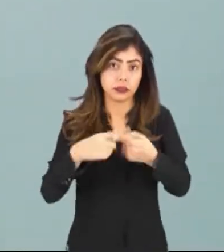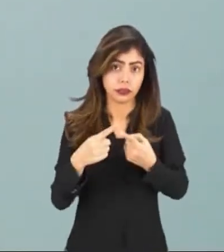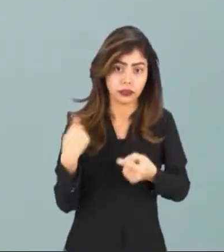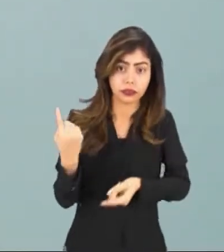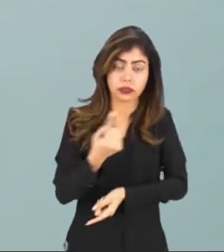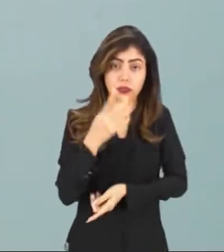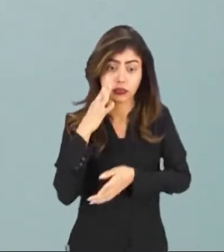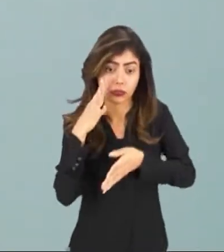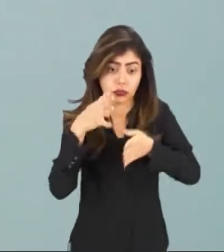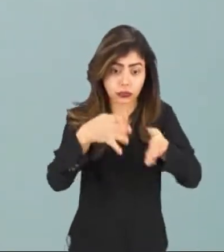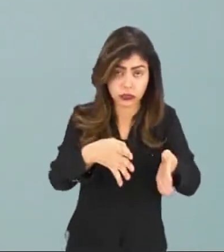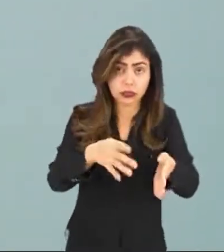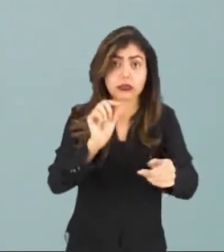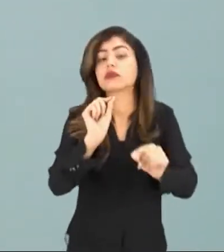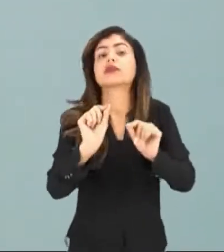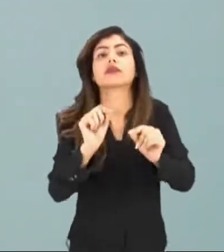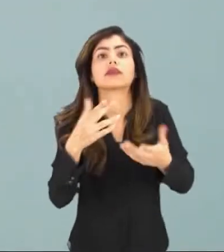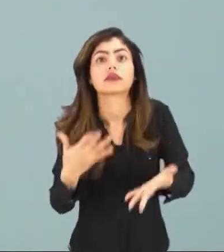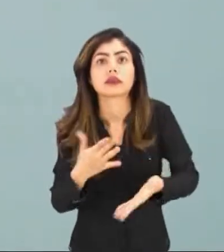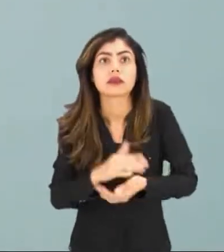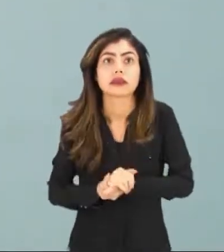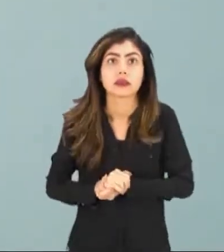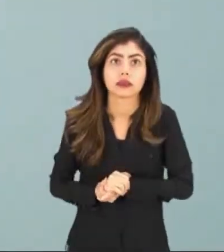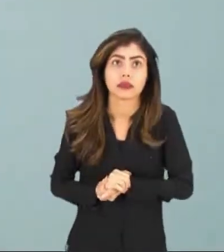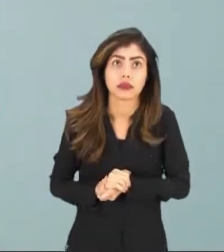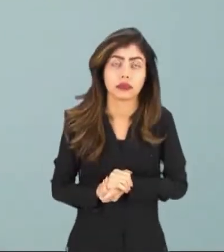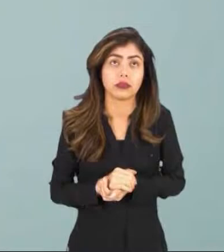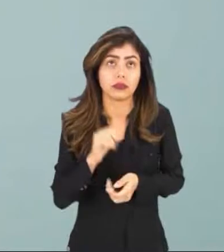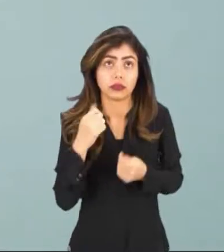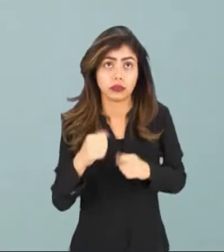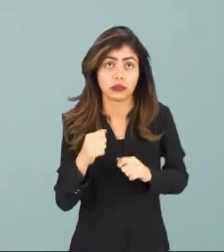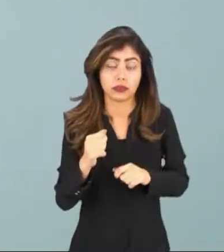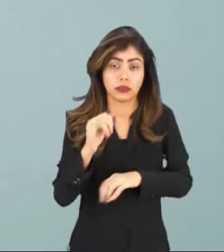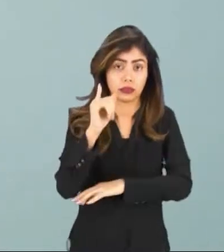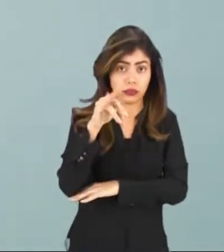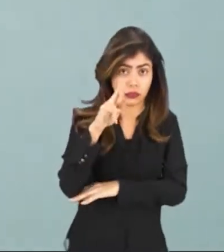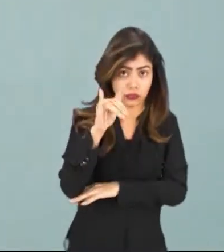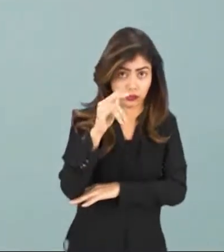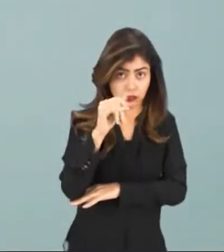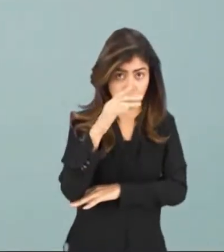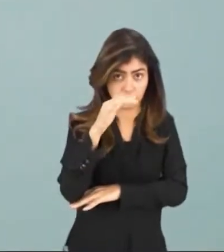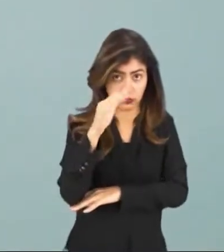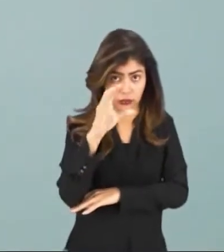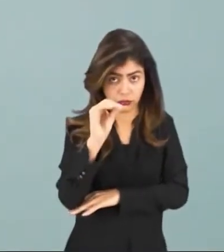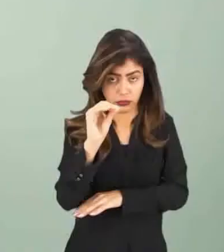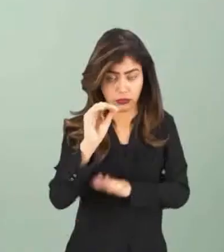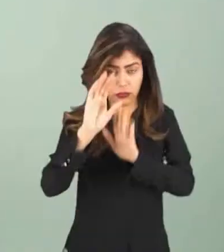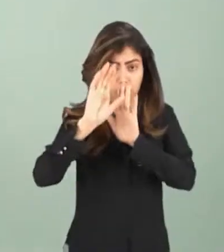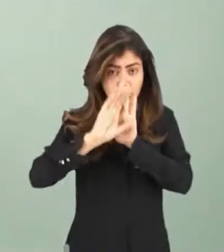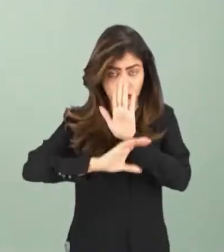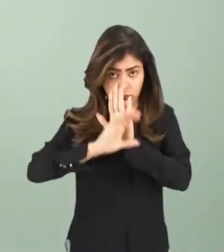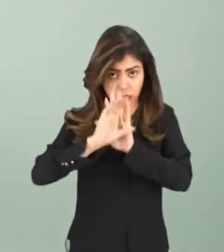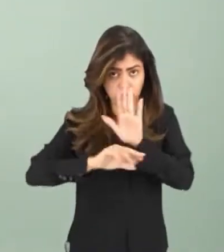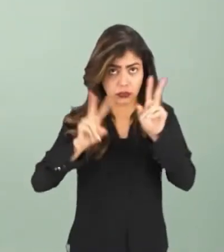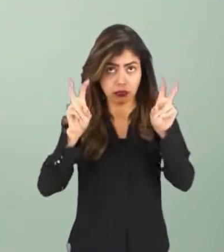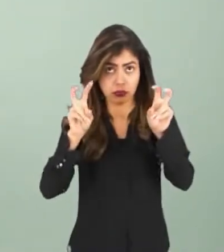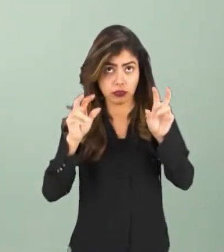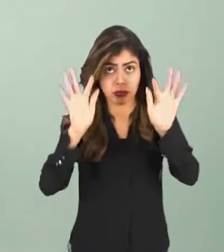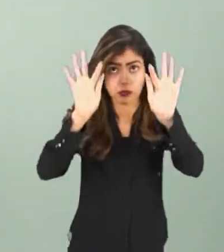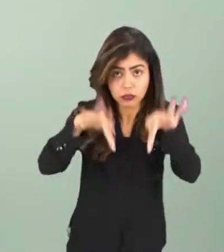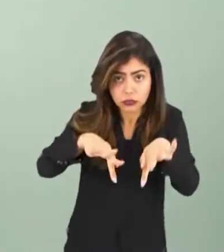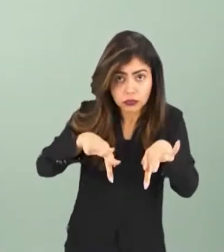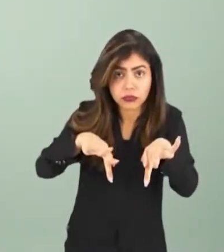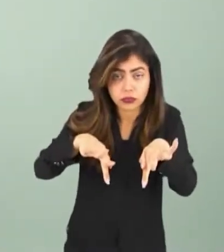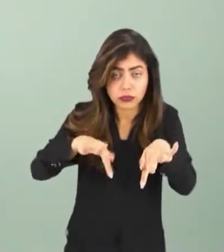nos vamos a volcar ahora son los que se ven para introducción de un tema está y los que sirven para concluir